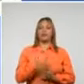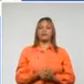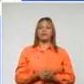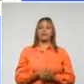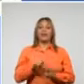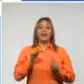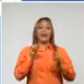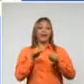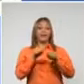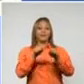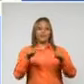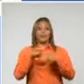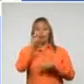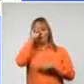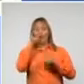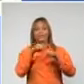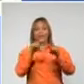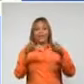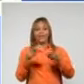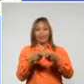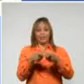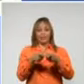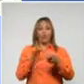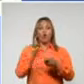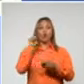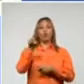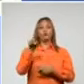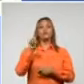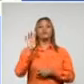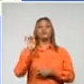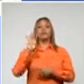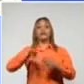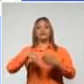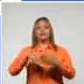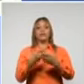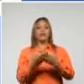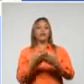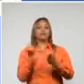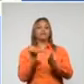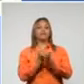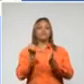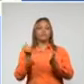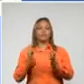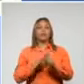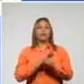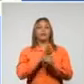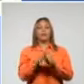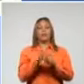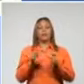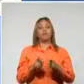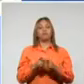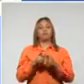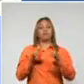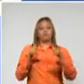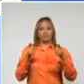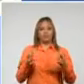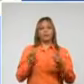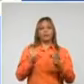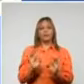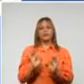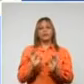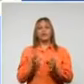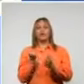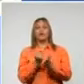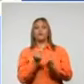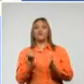salud en las cuales en los últimos 15 días se han diagnosticado el mayor número de casos confirmados de